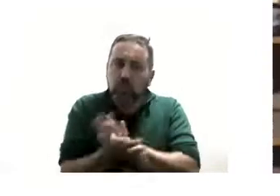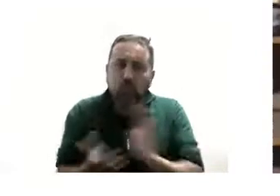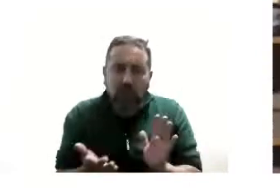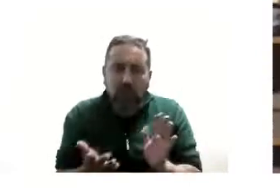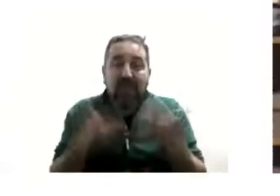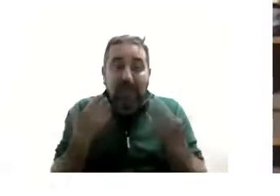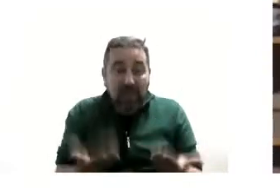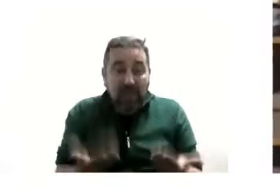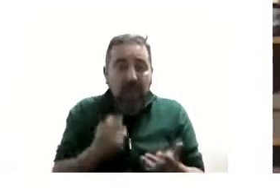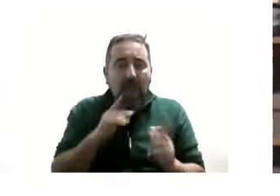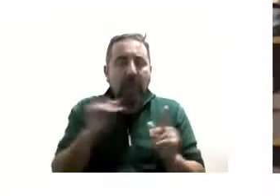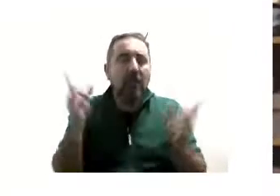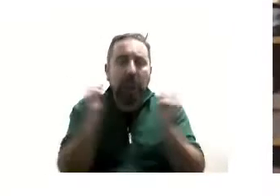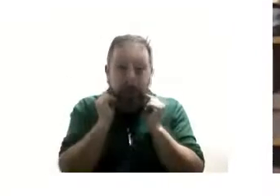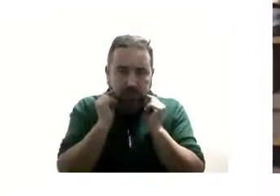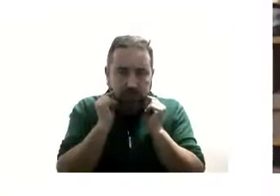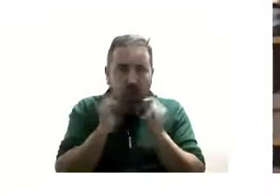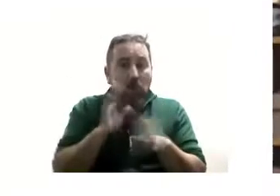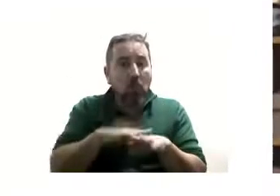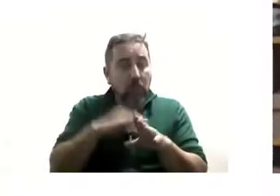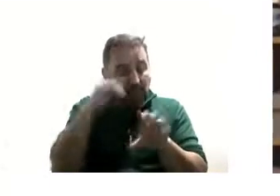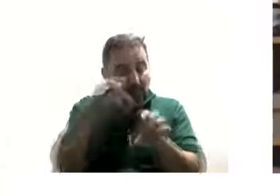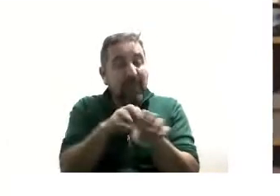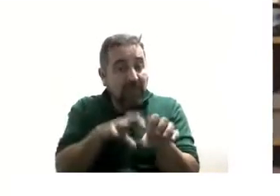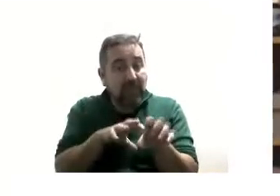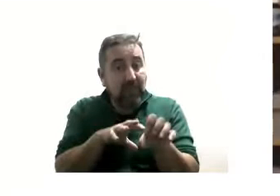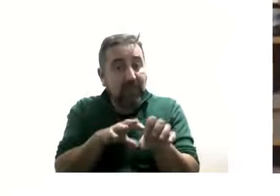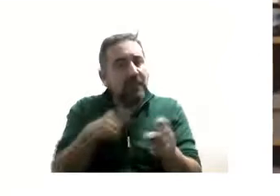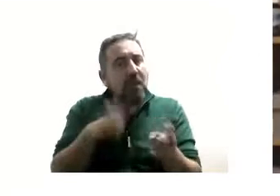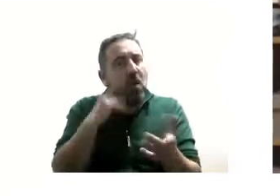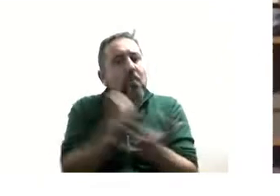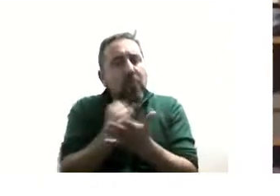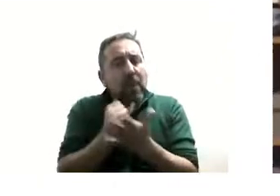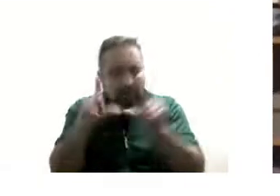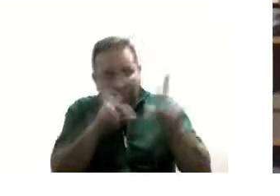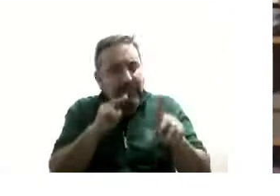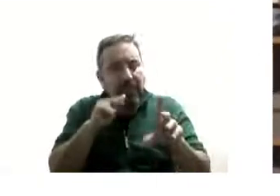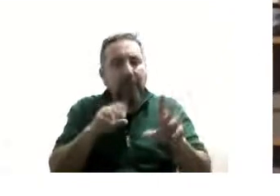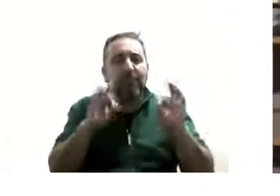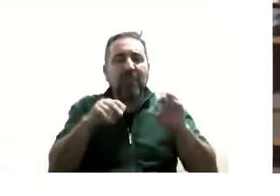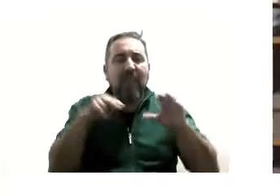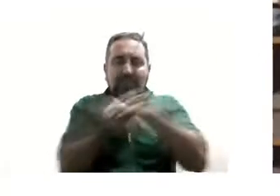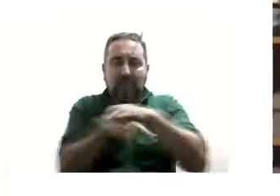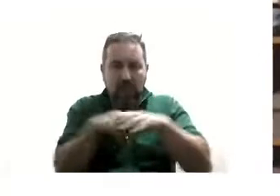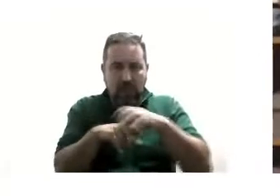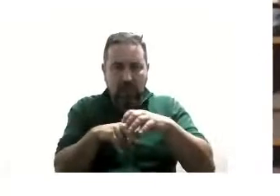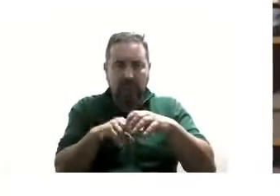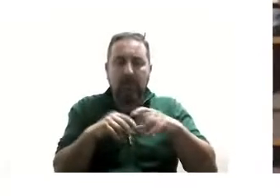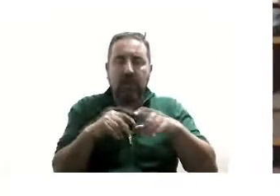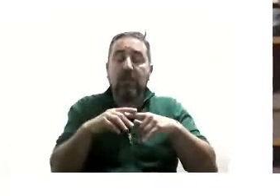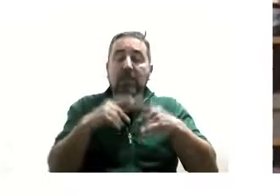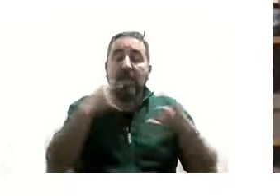produce pérdida de audición por meningitis, lo que tenemos que hacer es las pruebas de imagen muy rápido, se hace escáner y sobre todo resonancia muy